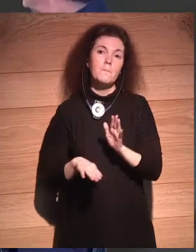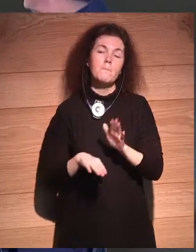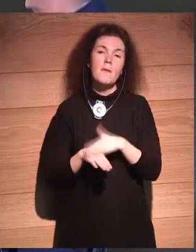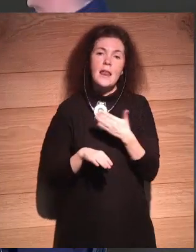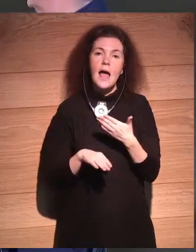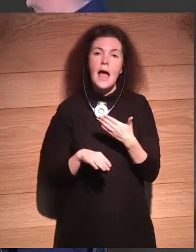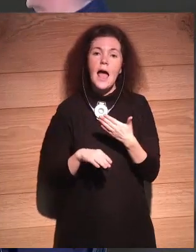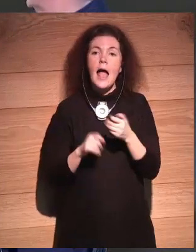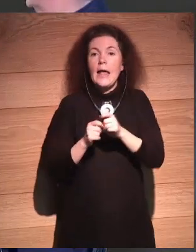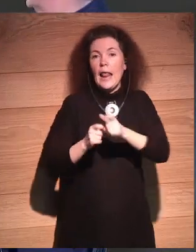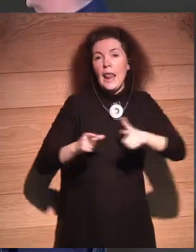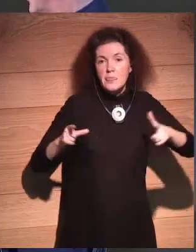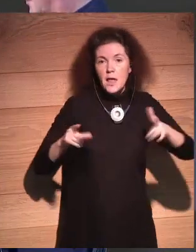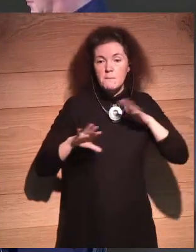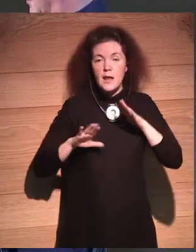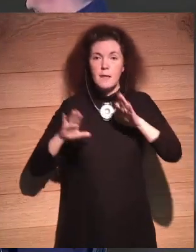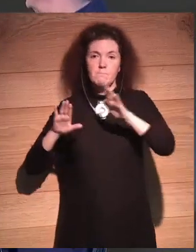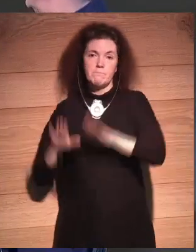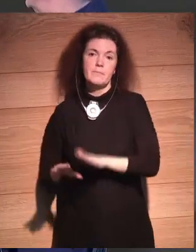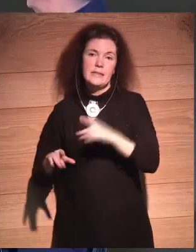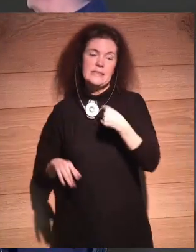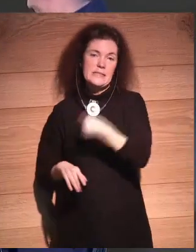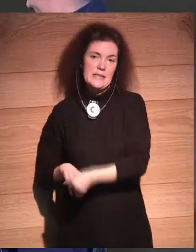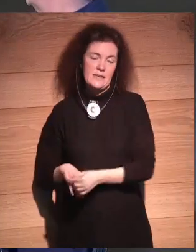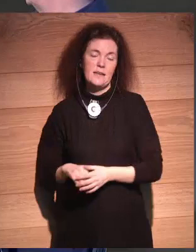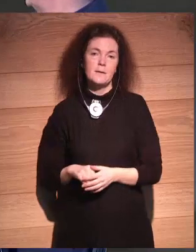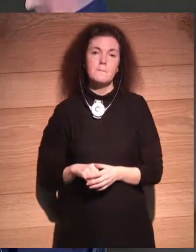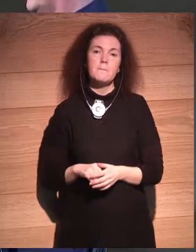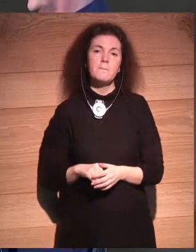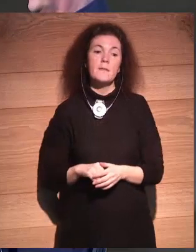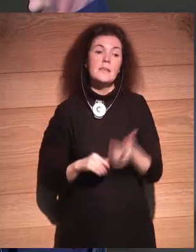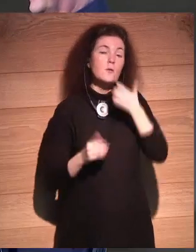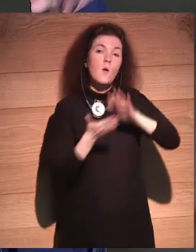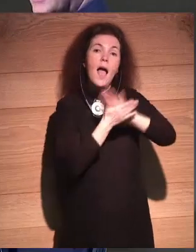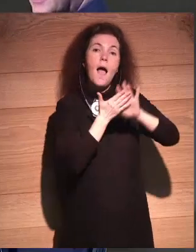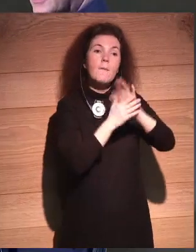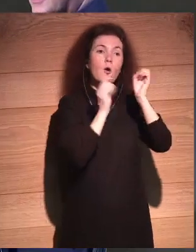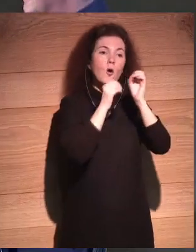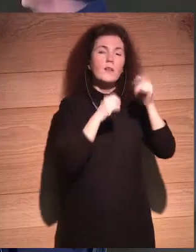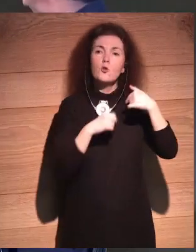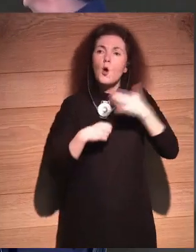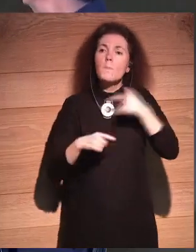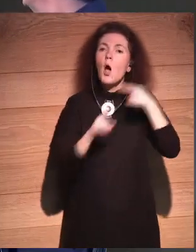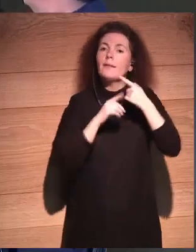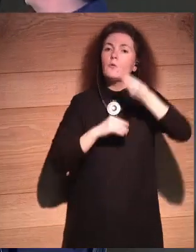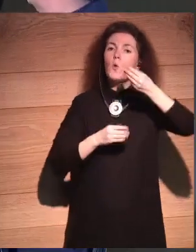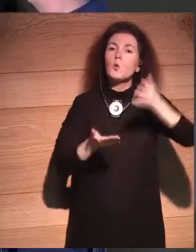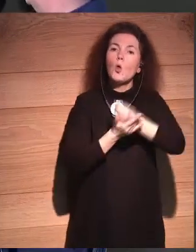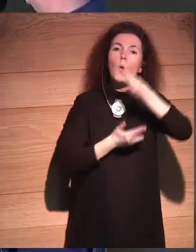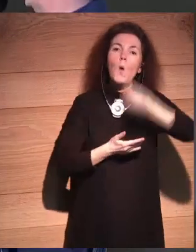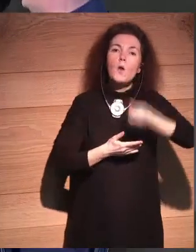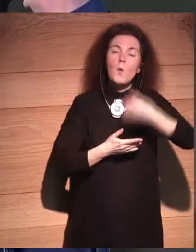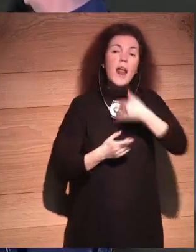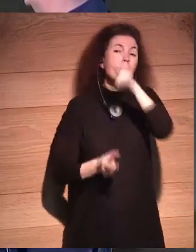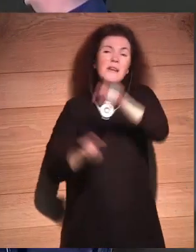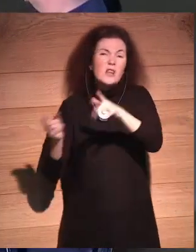para crecer y estar allí. Y cuando hablas con ellos te dicen que solo quieren hacer el bien, pero claro, todas las personas del mundo de